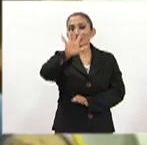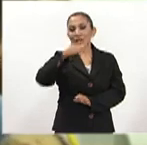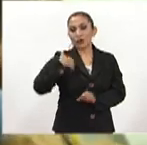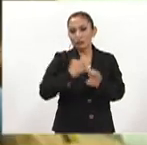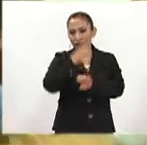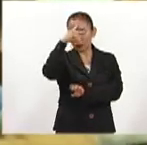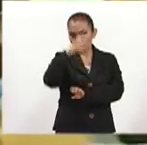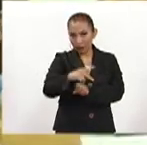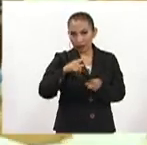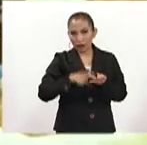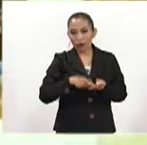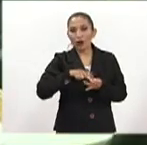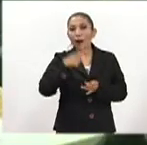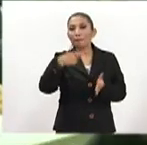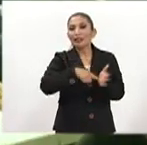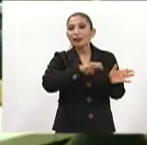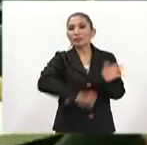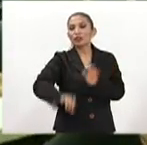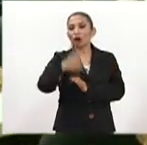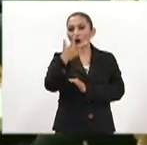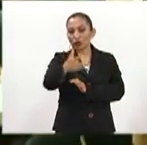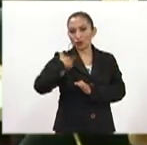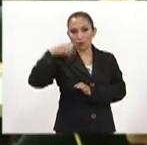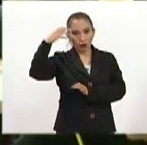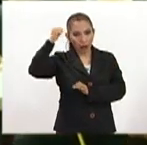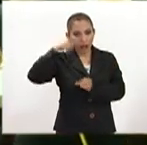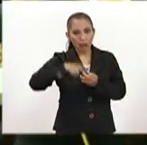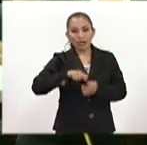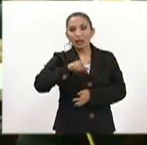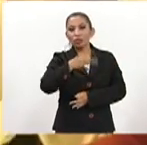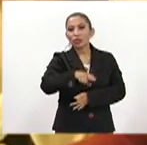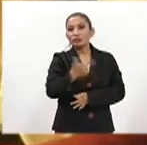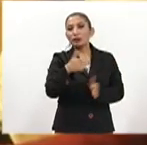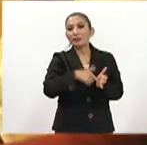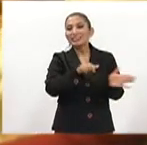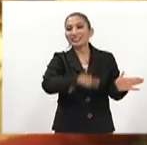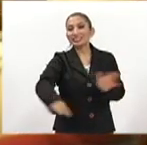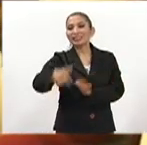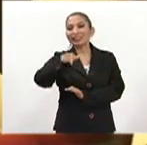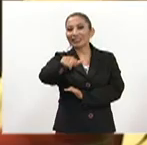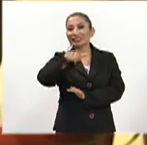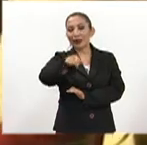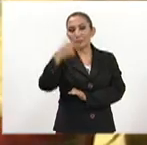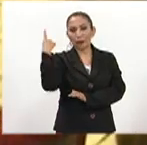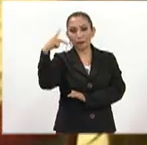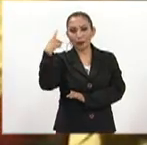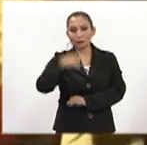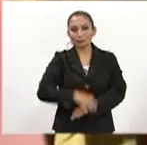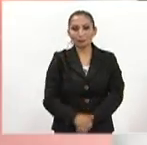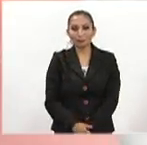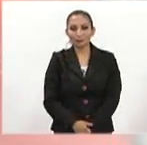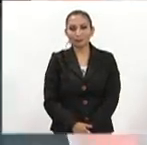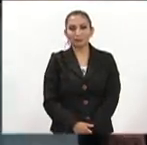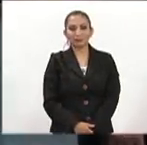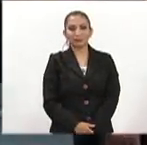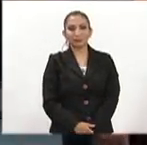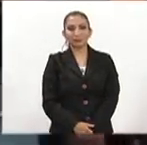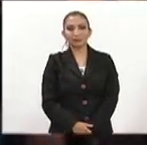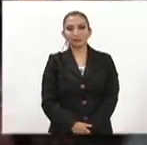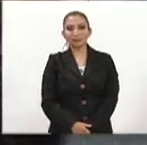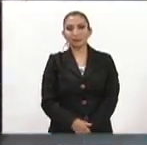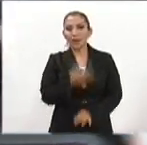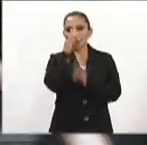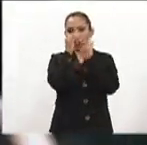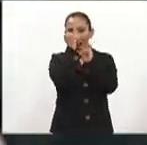13.795 en el Estado de México, 1.908 en Morelos y 12.616 en Puebla.